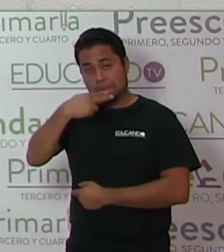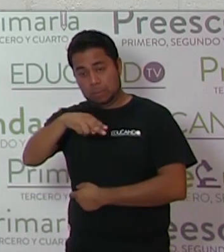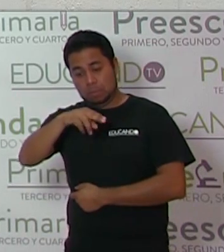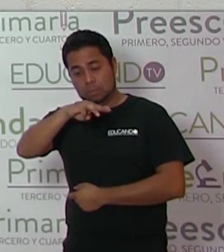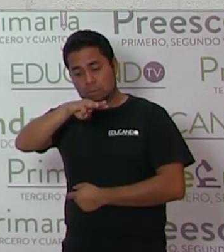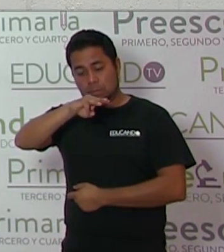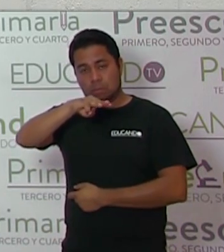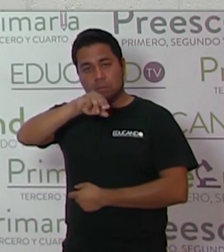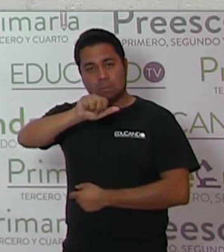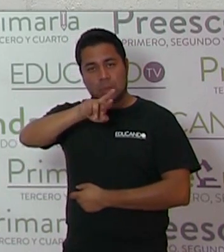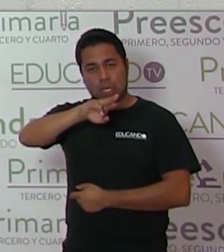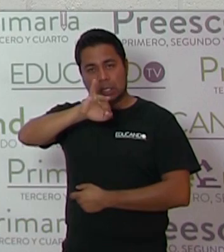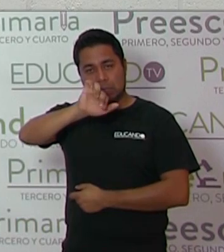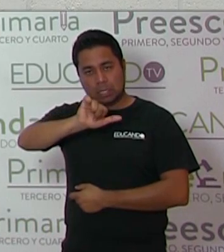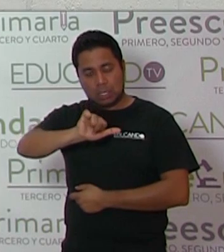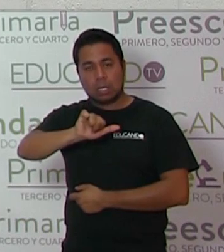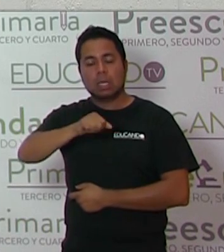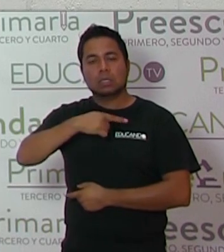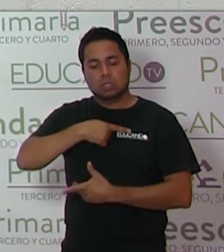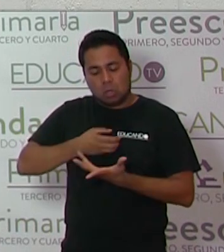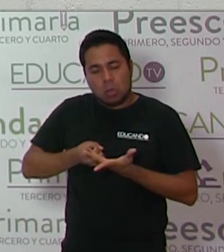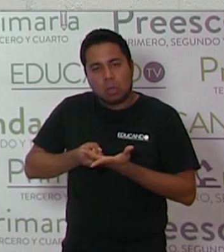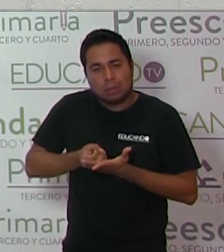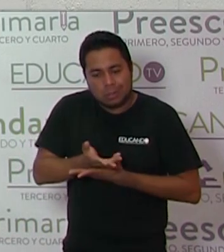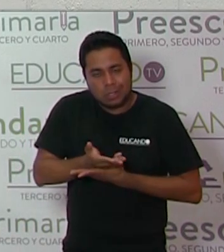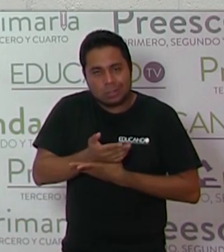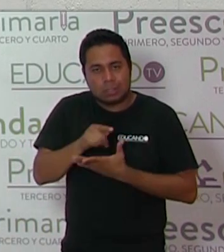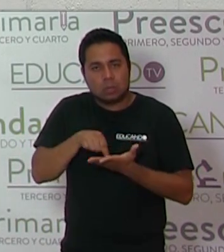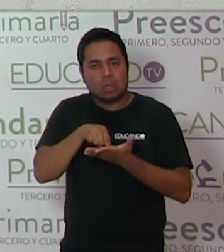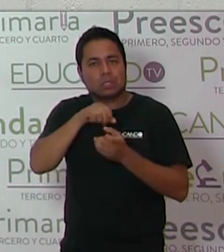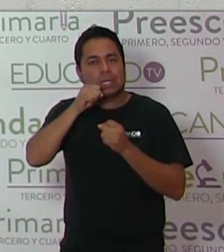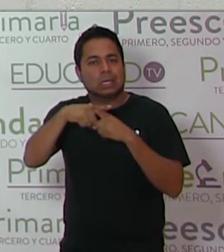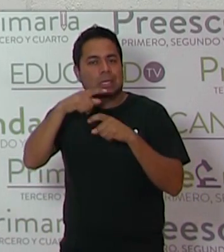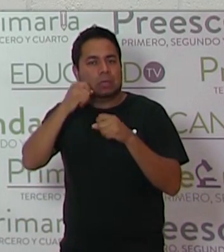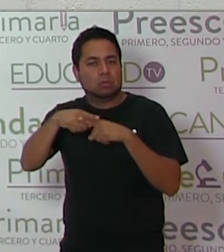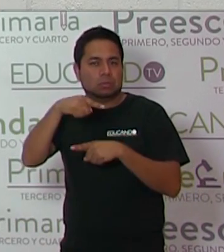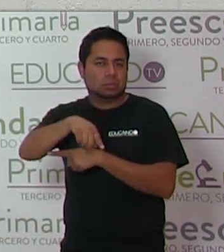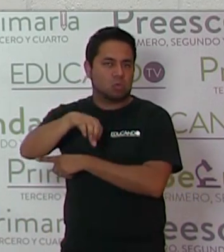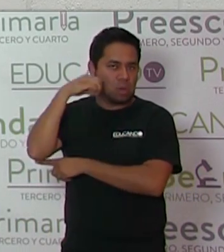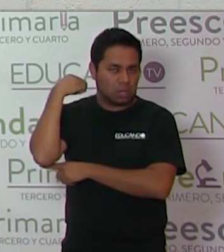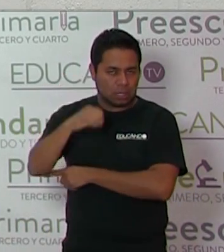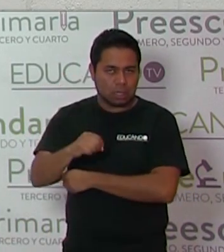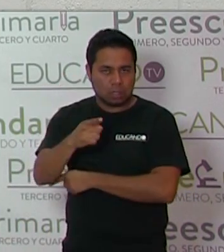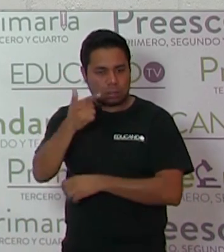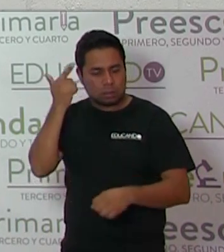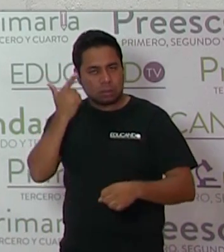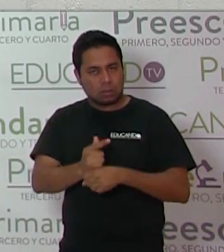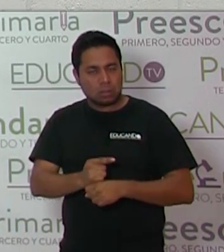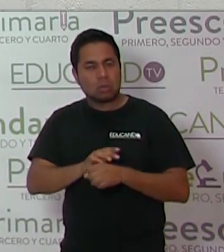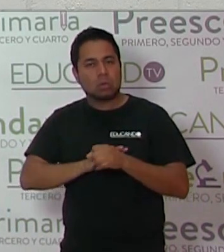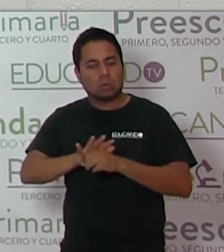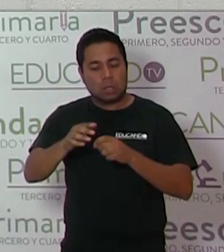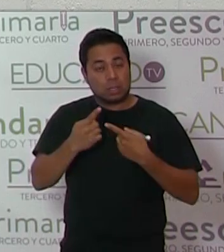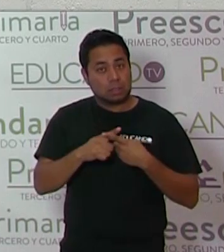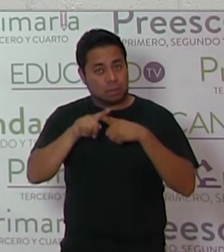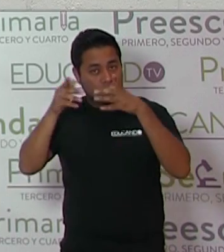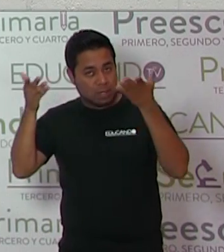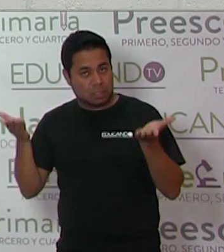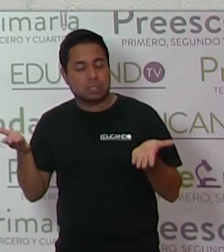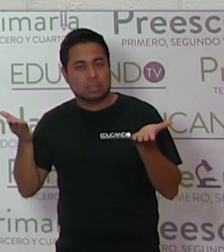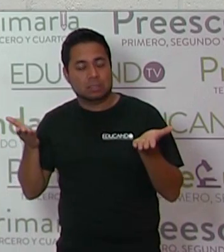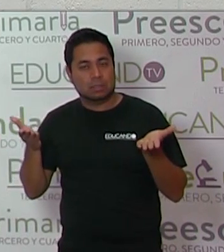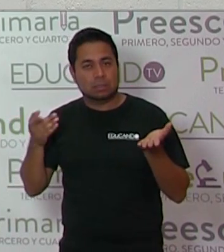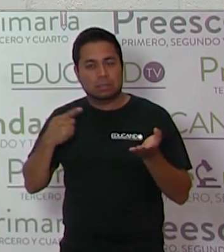me llamo María del Carmen y nací en Salina Cruz, Oaxaca. ¿Se dan cuenta de la